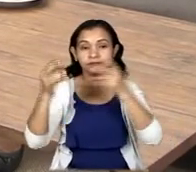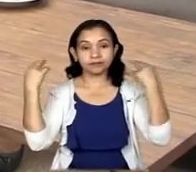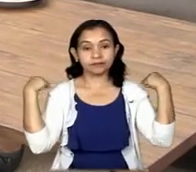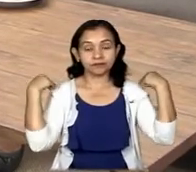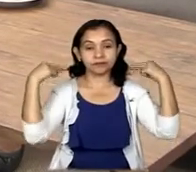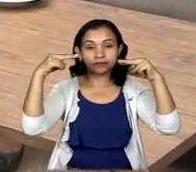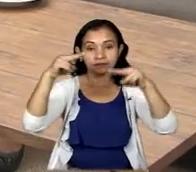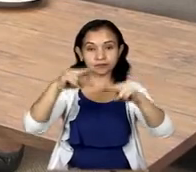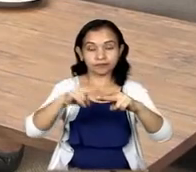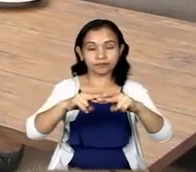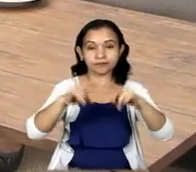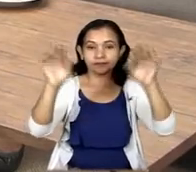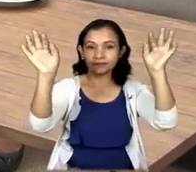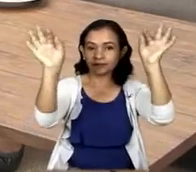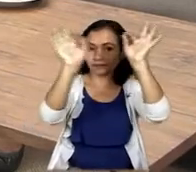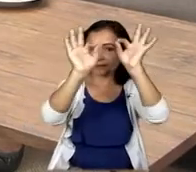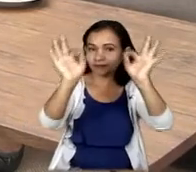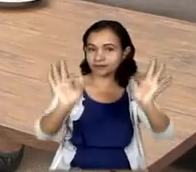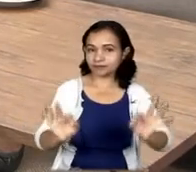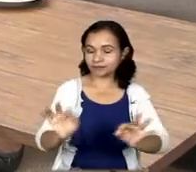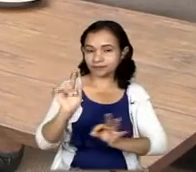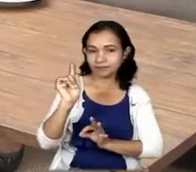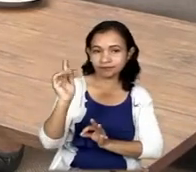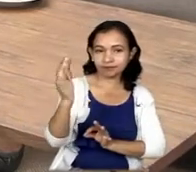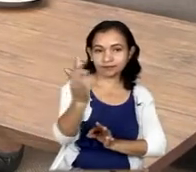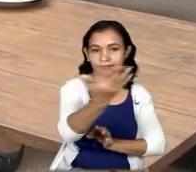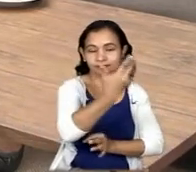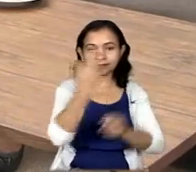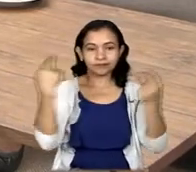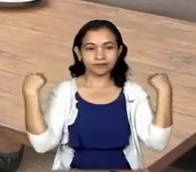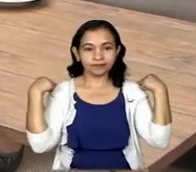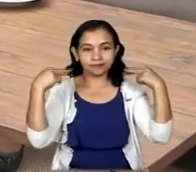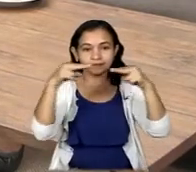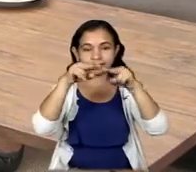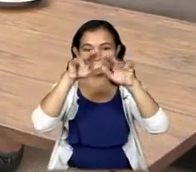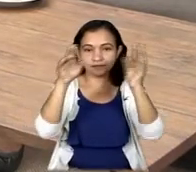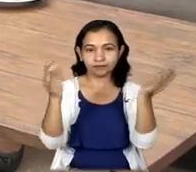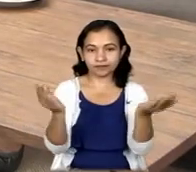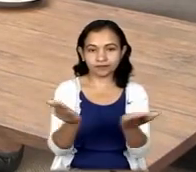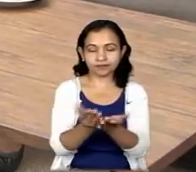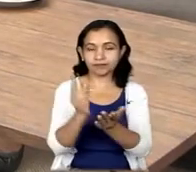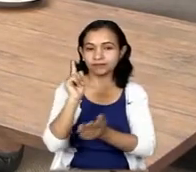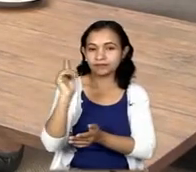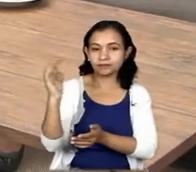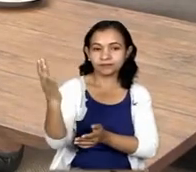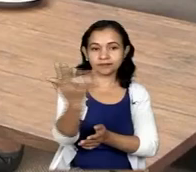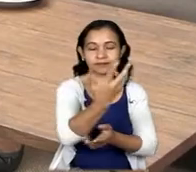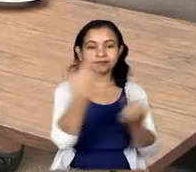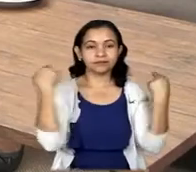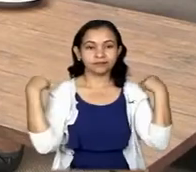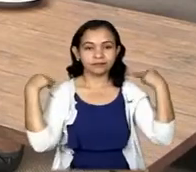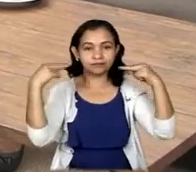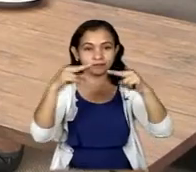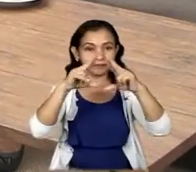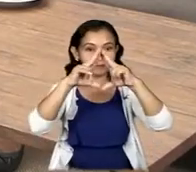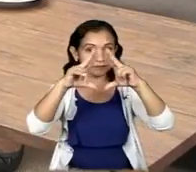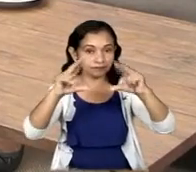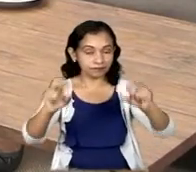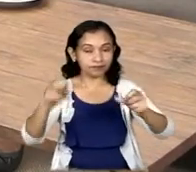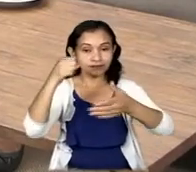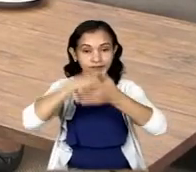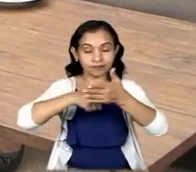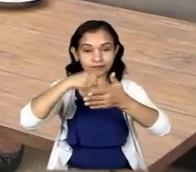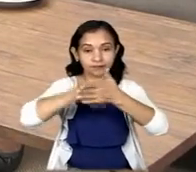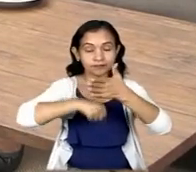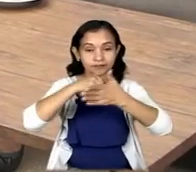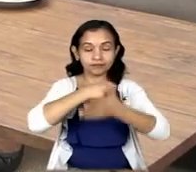docentes. Entonces muchas felicidades a todos los docentes del mundo, a todos los docentes de Nicaragua y en especial a los que están dando la batalla desde